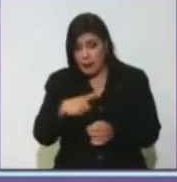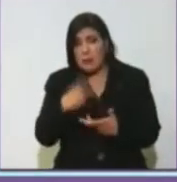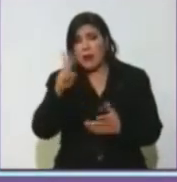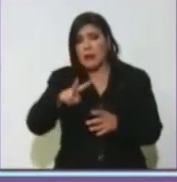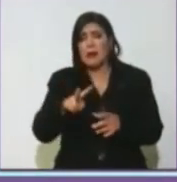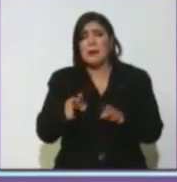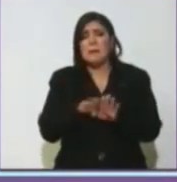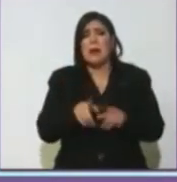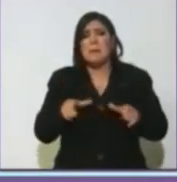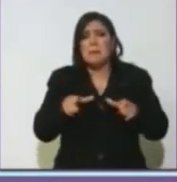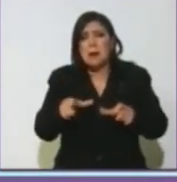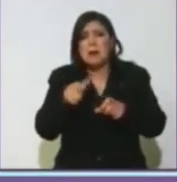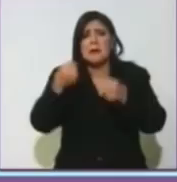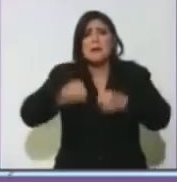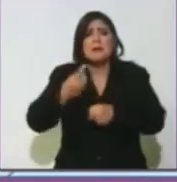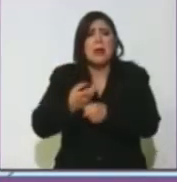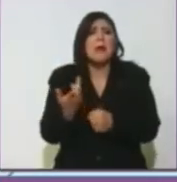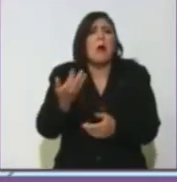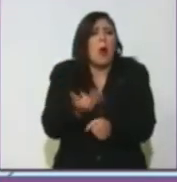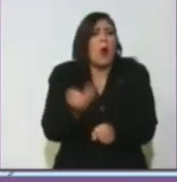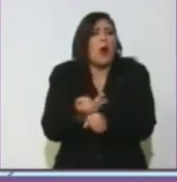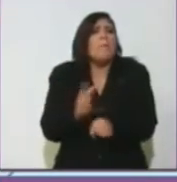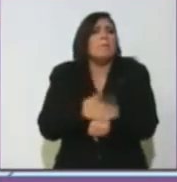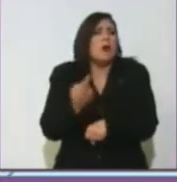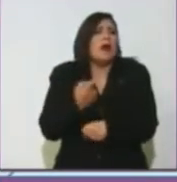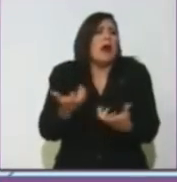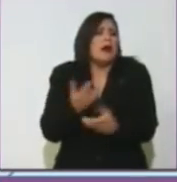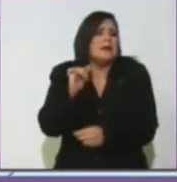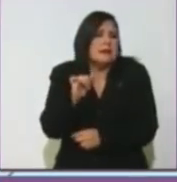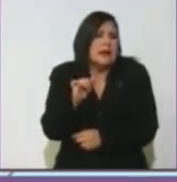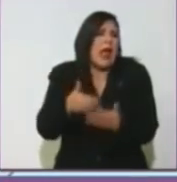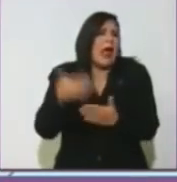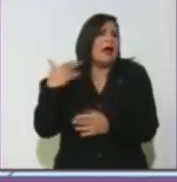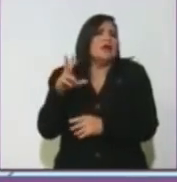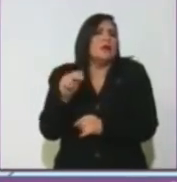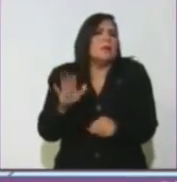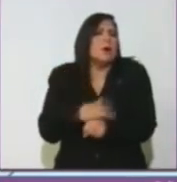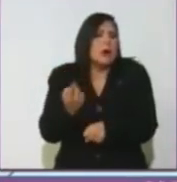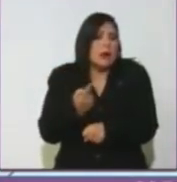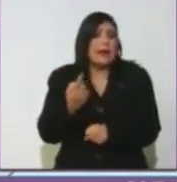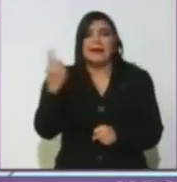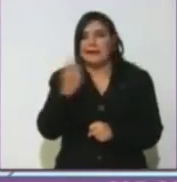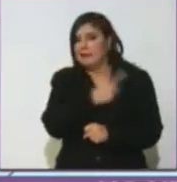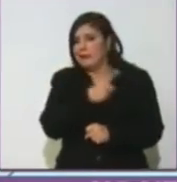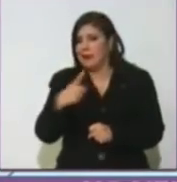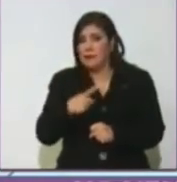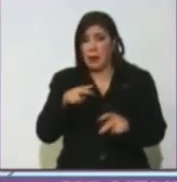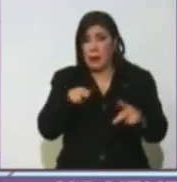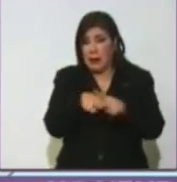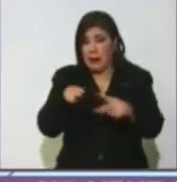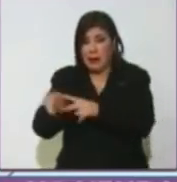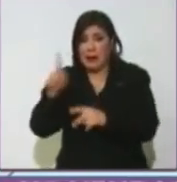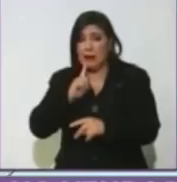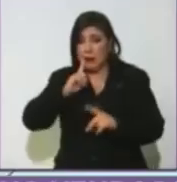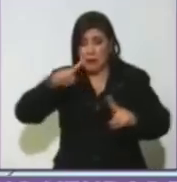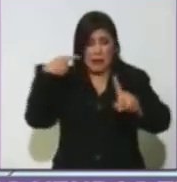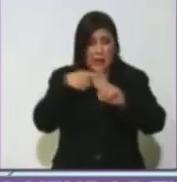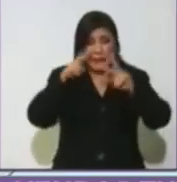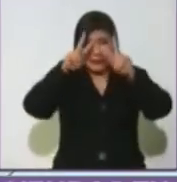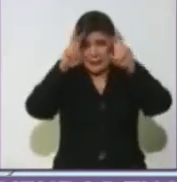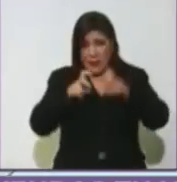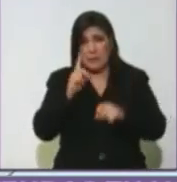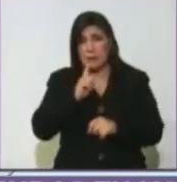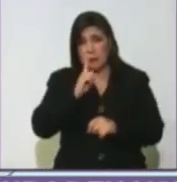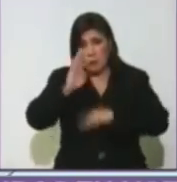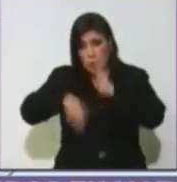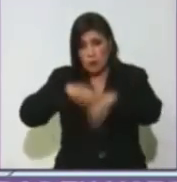porque ahora sí lo habrían de hacer yo creo que es muy importante aquí resaltar que en términos de feminicidios que es precisamente el tema que se está